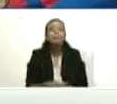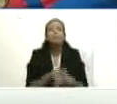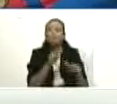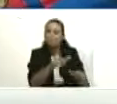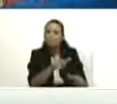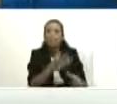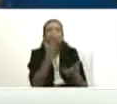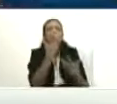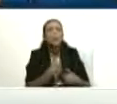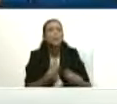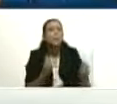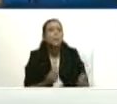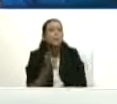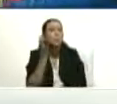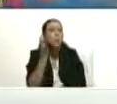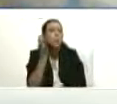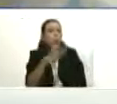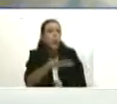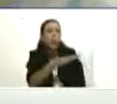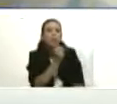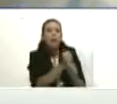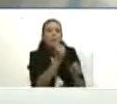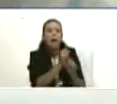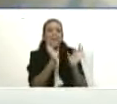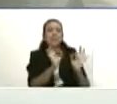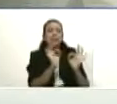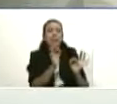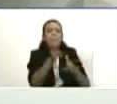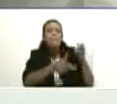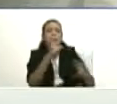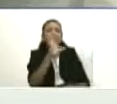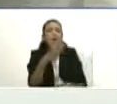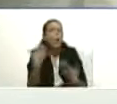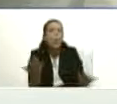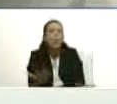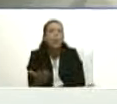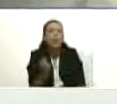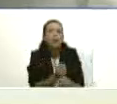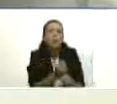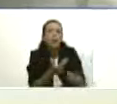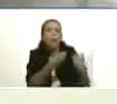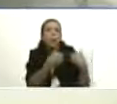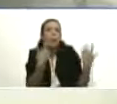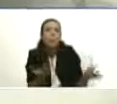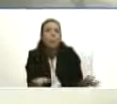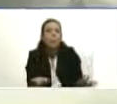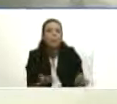Iraida, cuéntame, ¿dónde trabajas tú exactamente en el metro? Cuéntame.